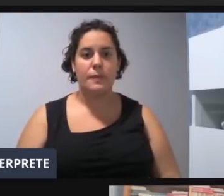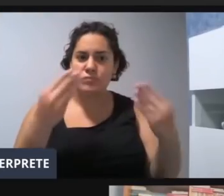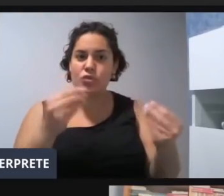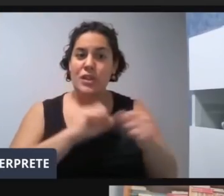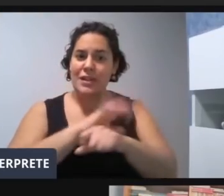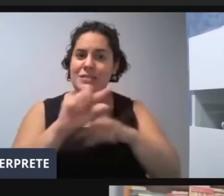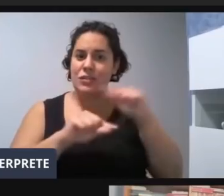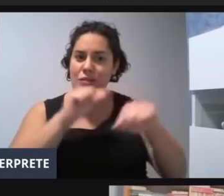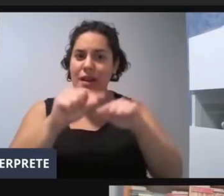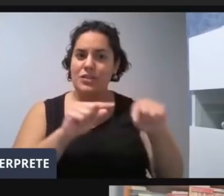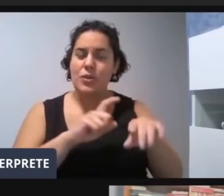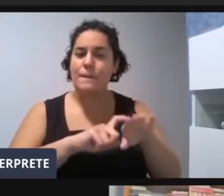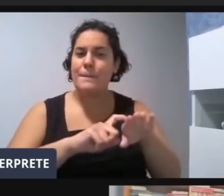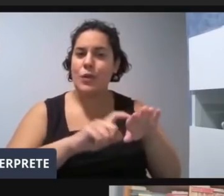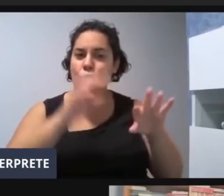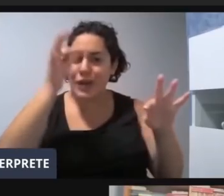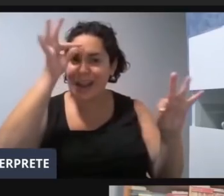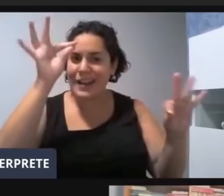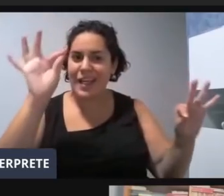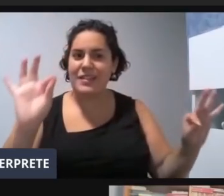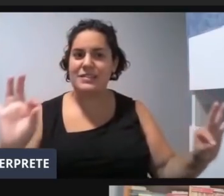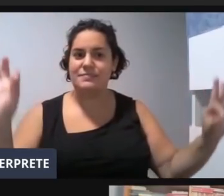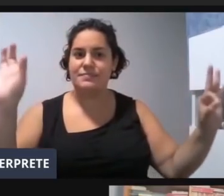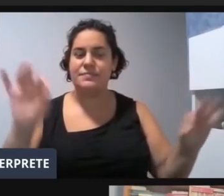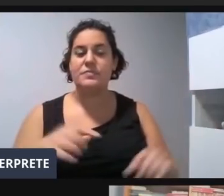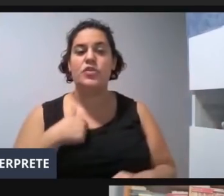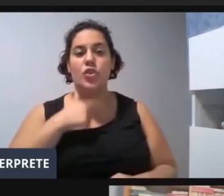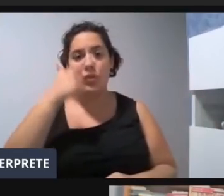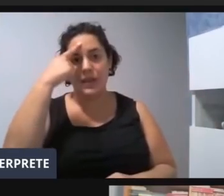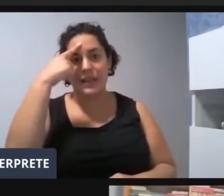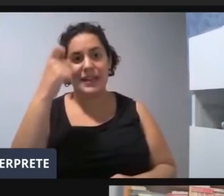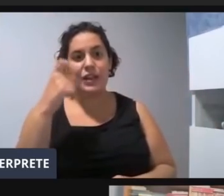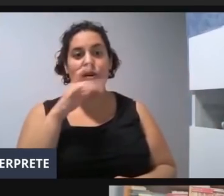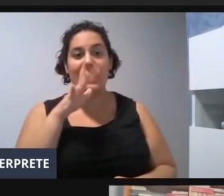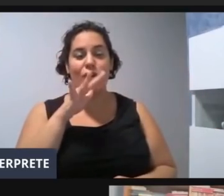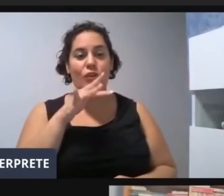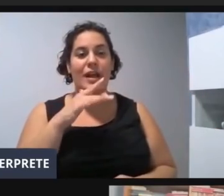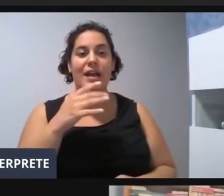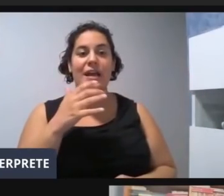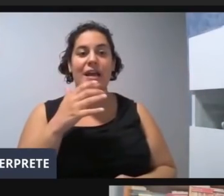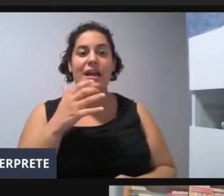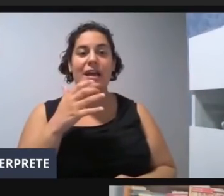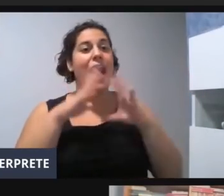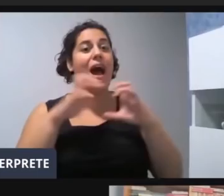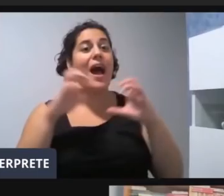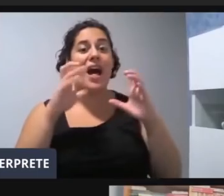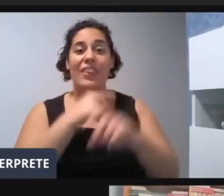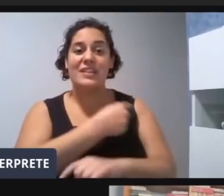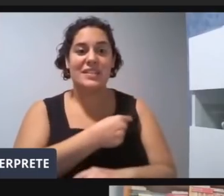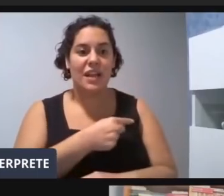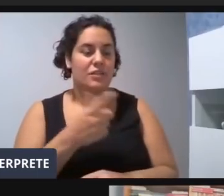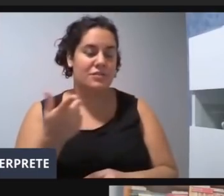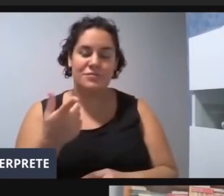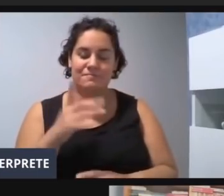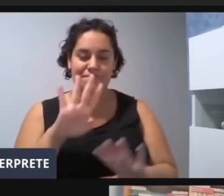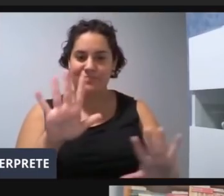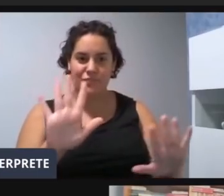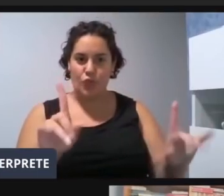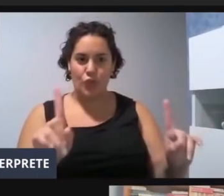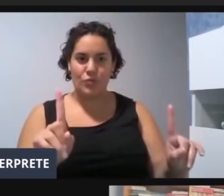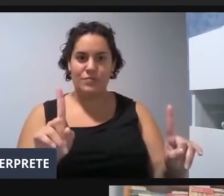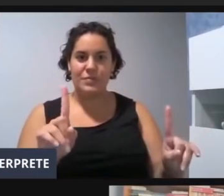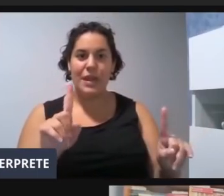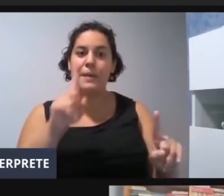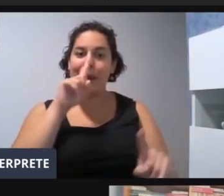en particular. Por lo tanto, yo creo que es prematuro ilusionarse para esta temporada de otoño-invierno. Cuando venga la siguiente ya hablaremos, pero para esta de